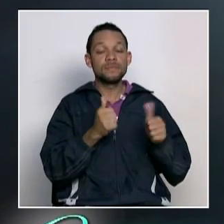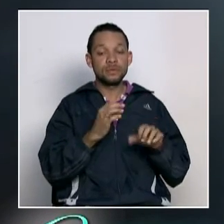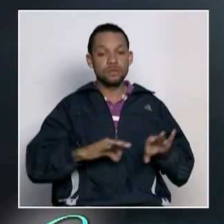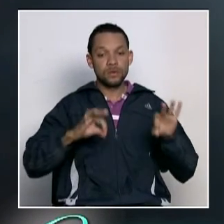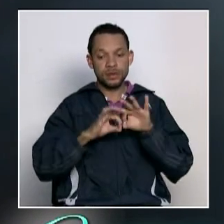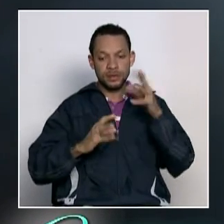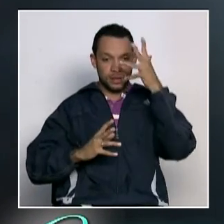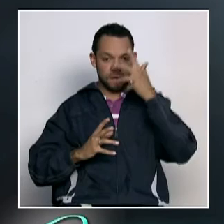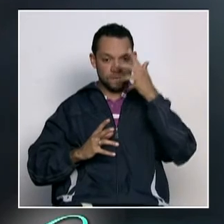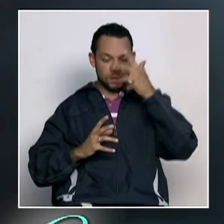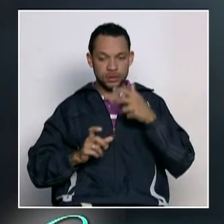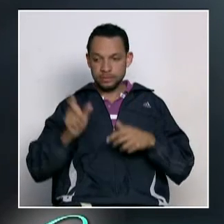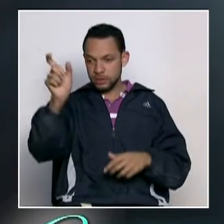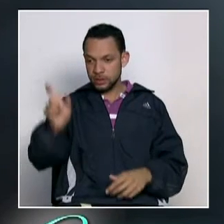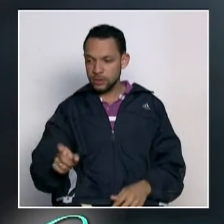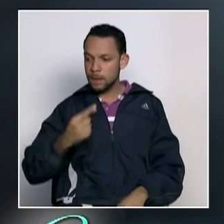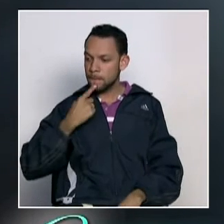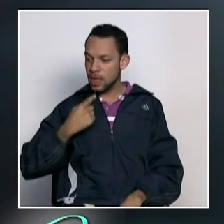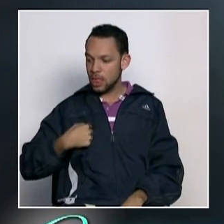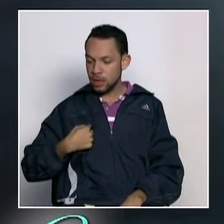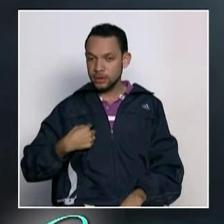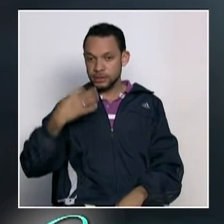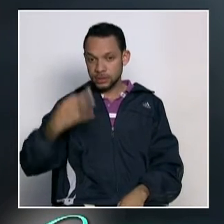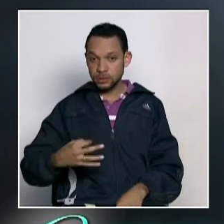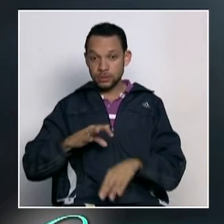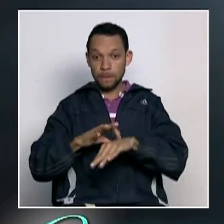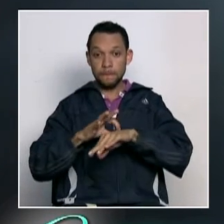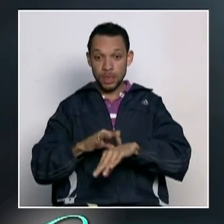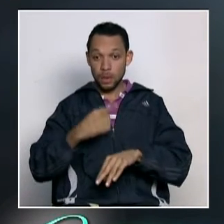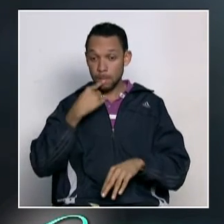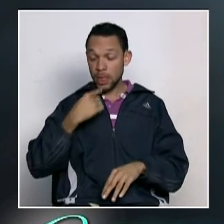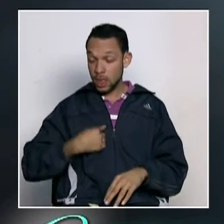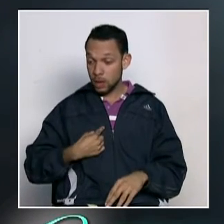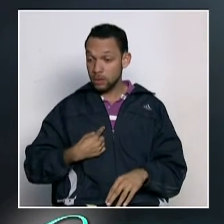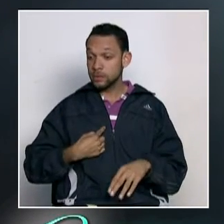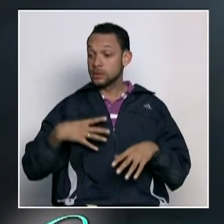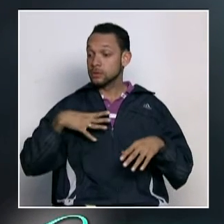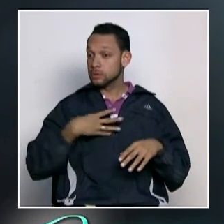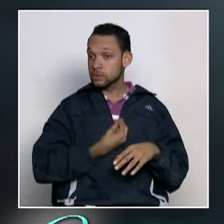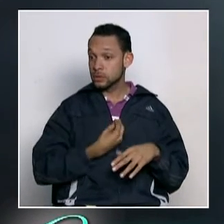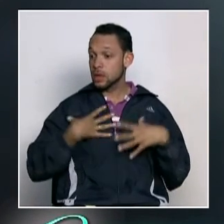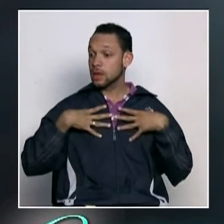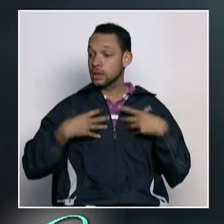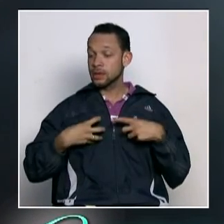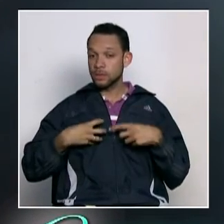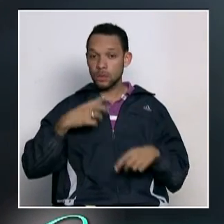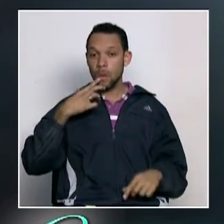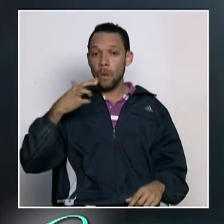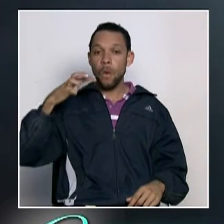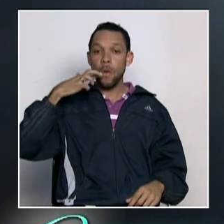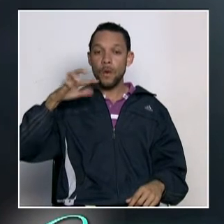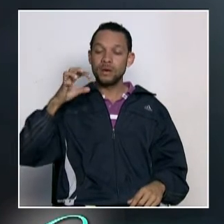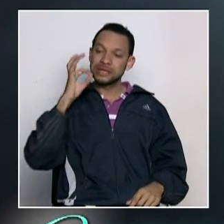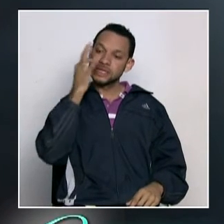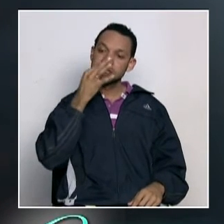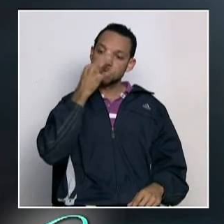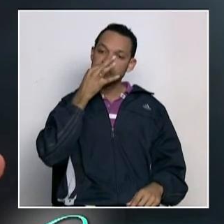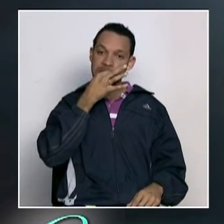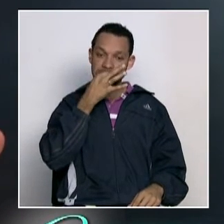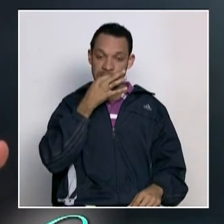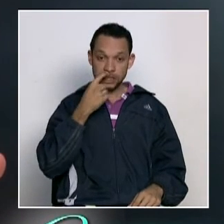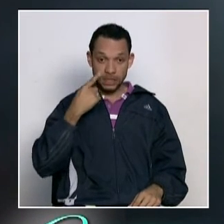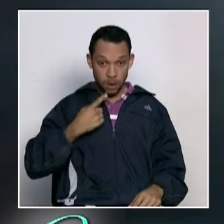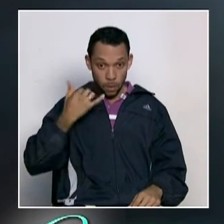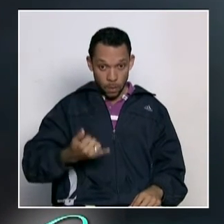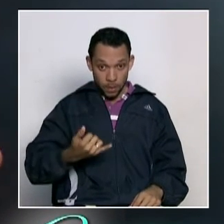esa paciente nos dijo, no, es que a mí el médico me dijo que tengo que ponerme oro porque es lo mejor. Miren la